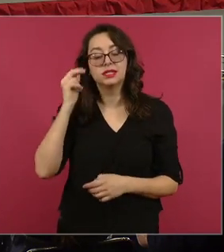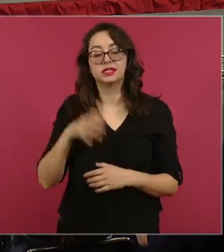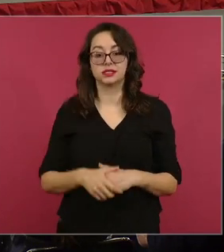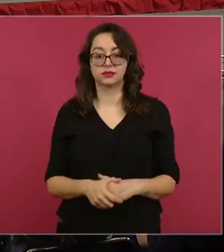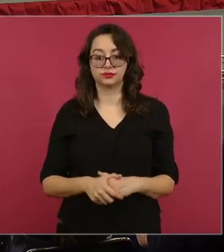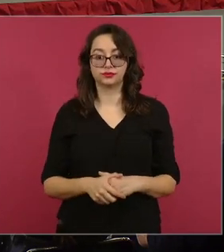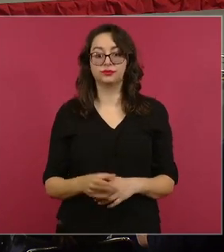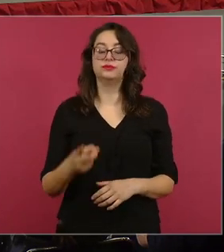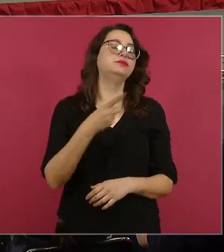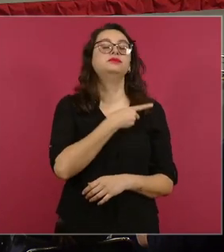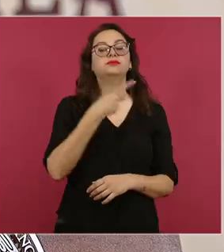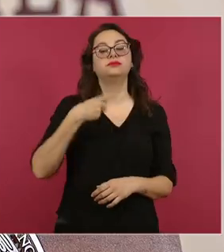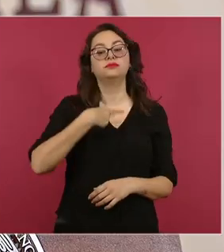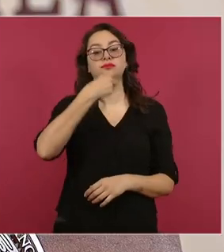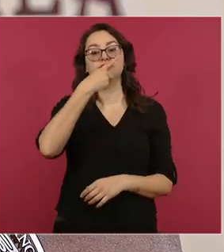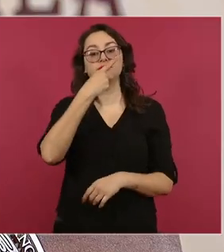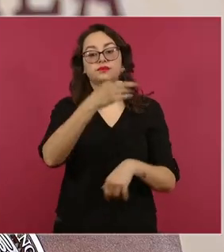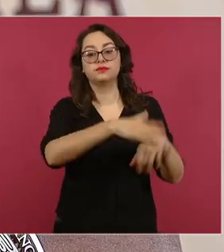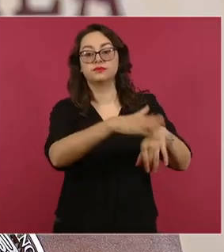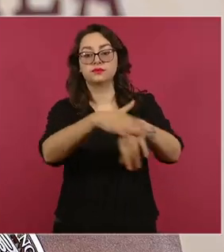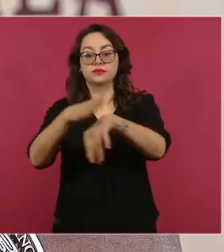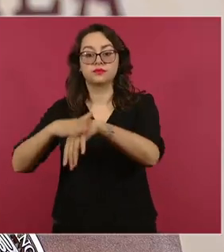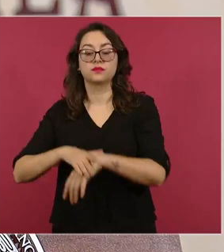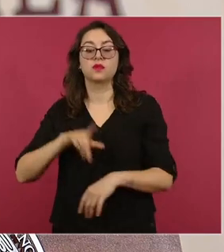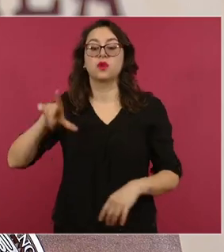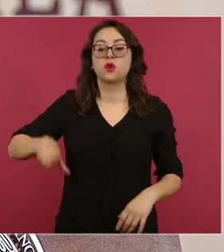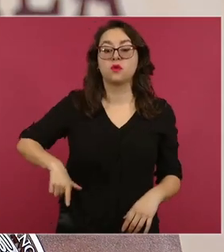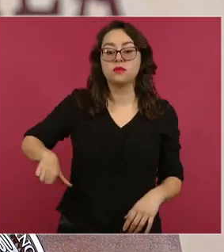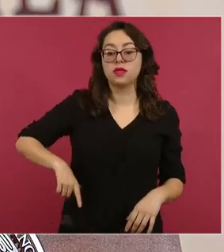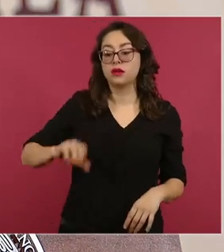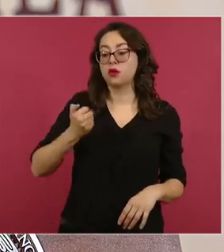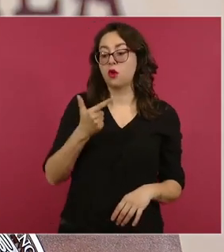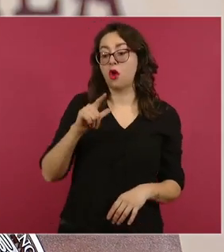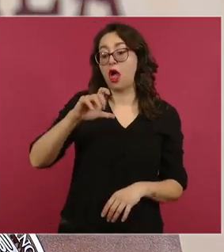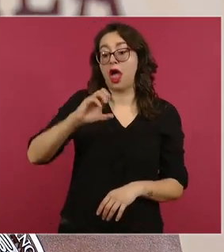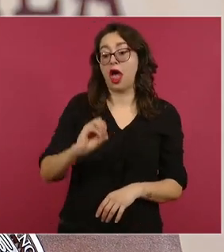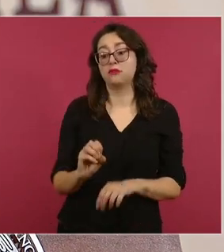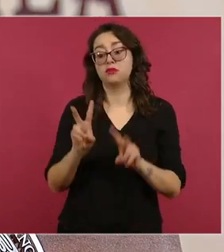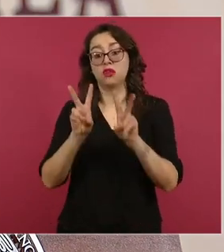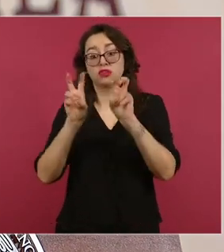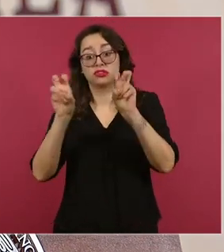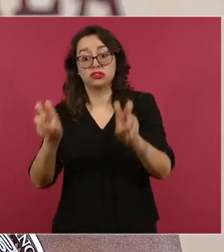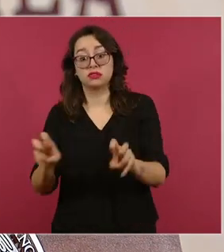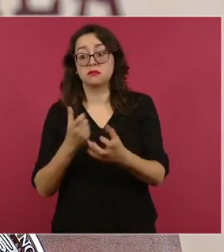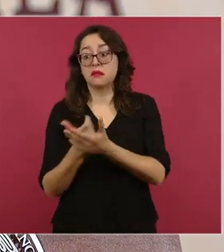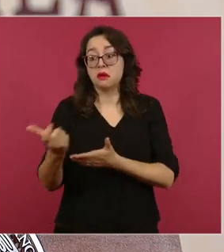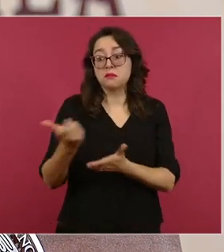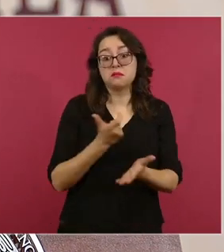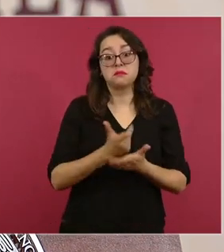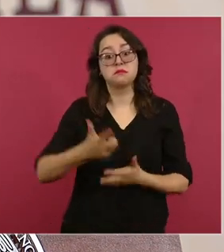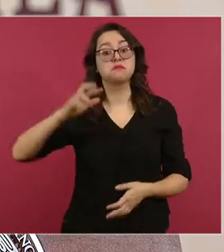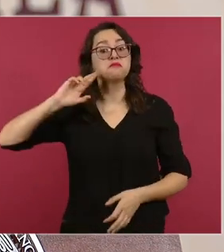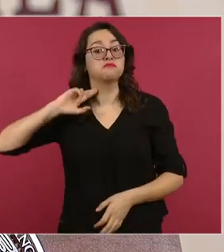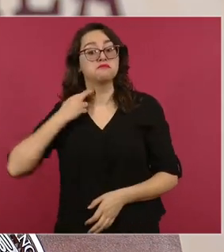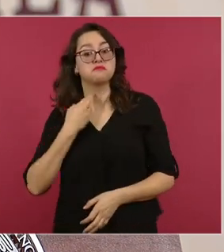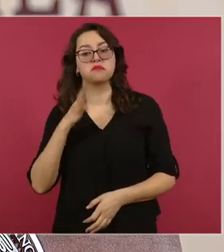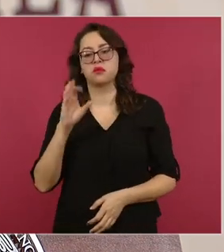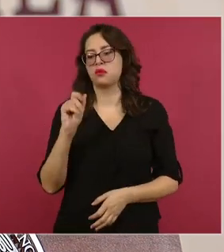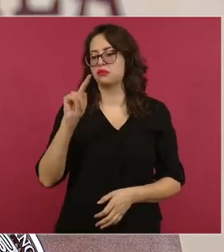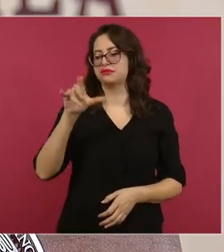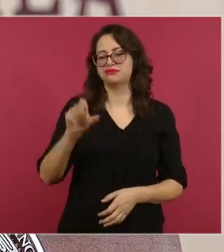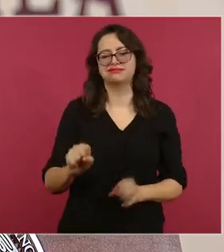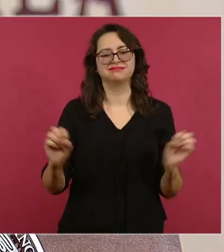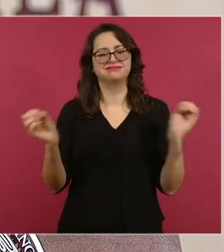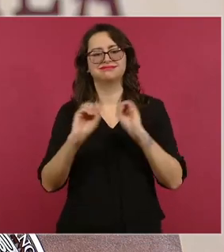gobierno no, en este gobierno no se contratan estos servicios para generar percepciones ni dirigir conversaciones